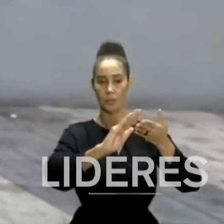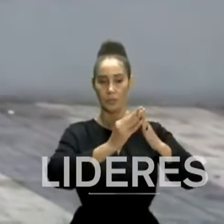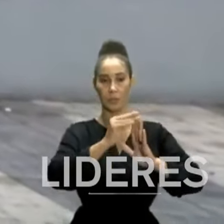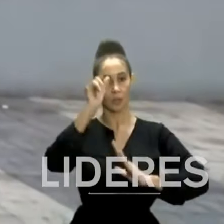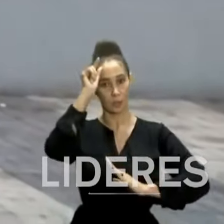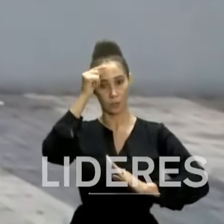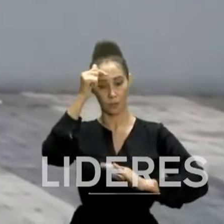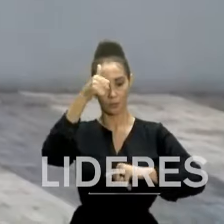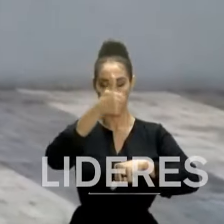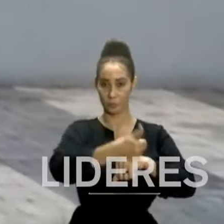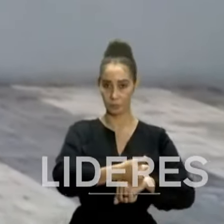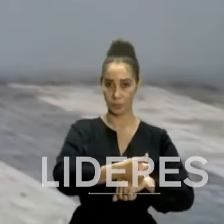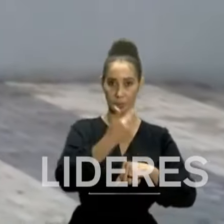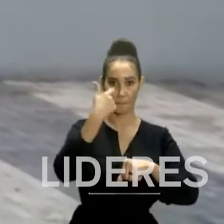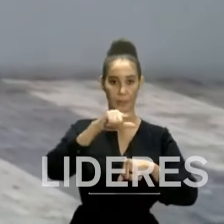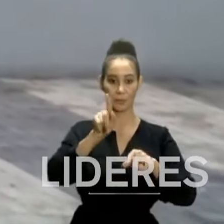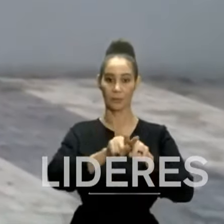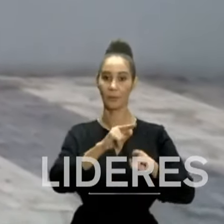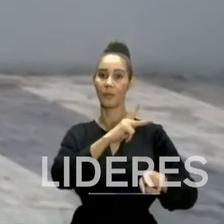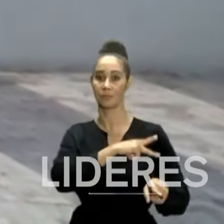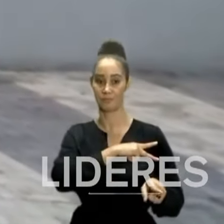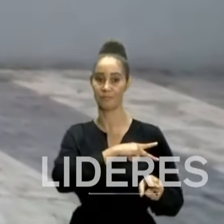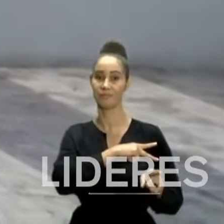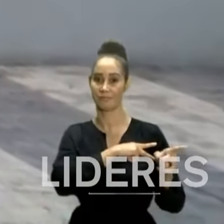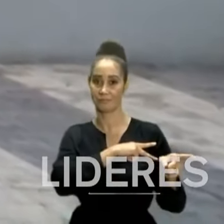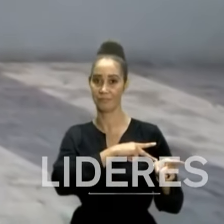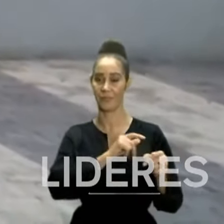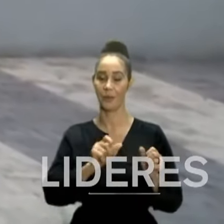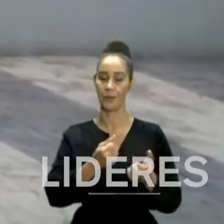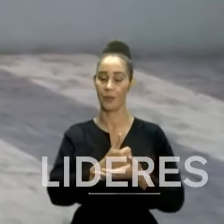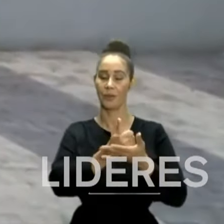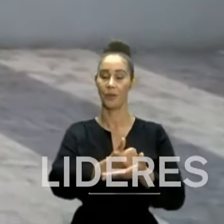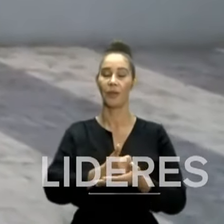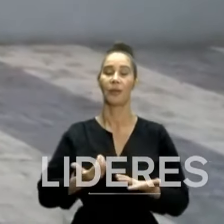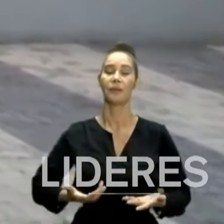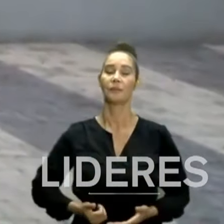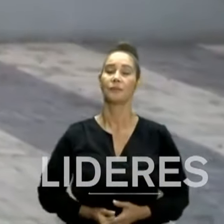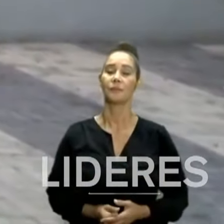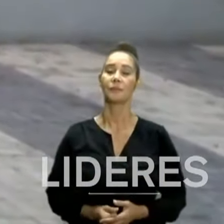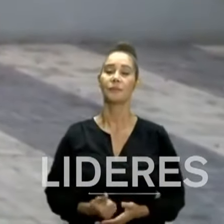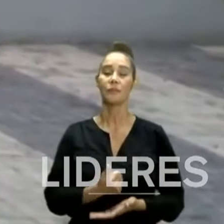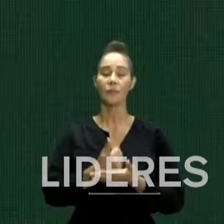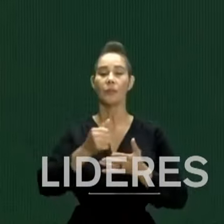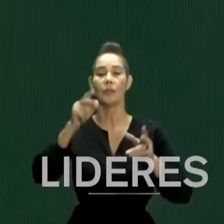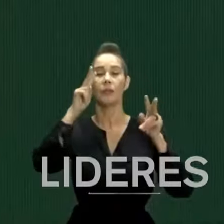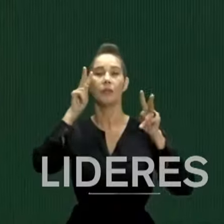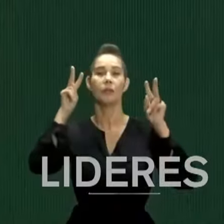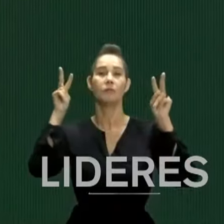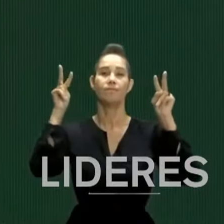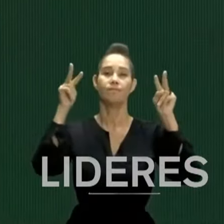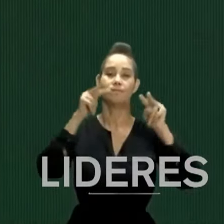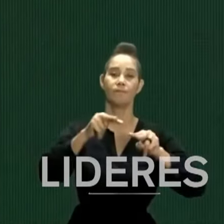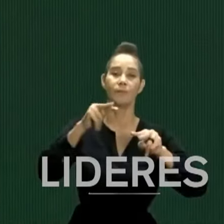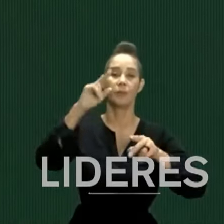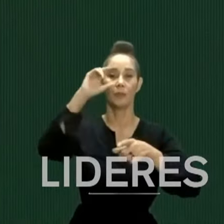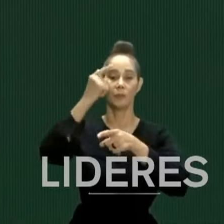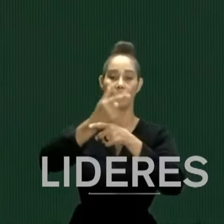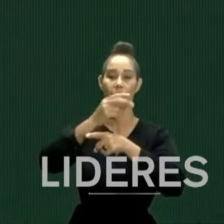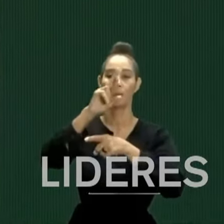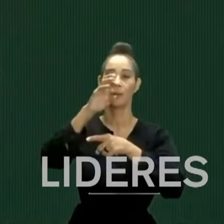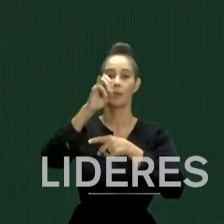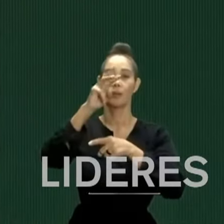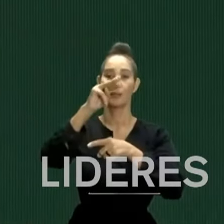central, pero también el sector privado. Y con la ayuda y la visión de mi hermano Ramón, que